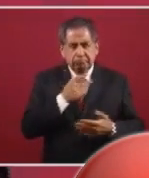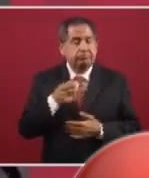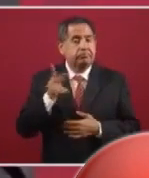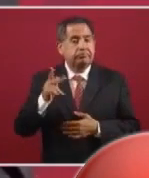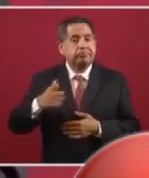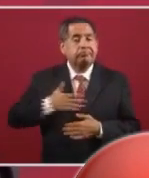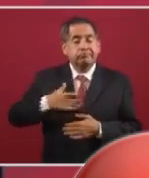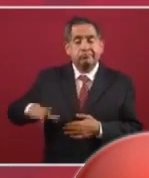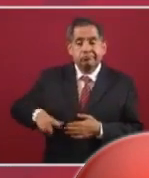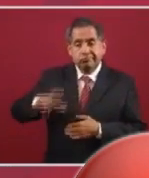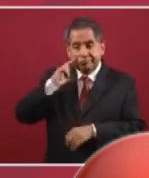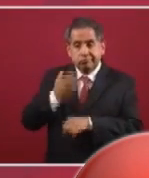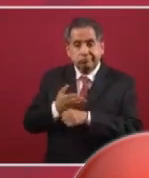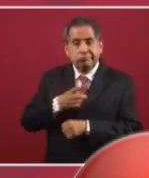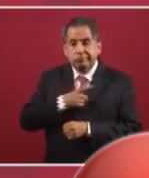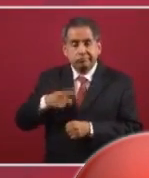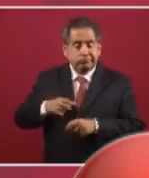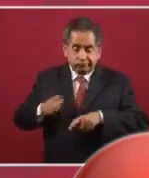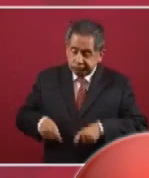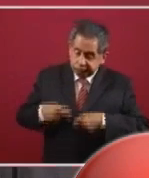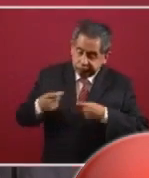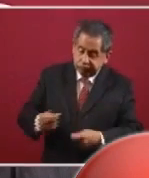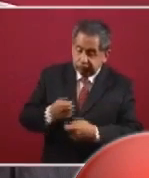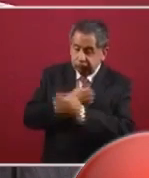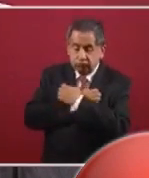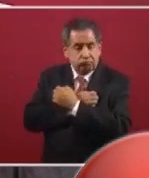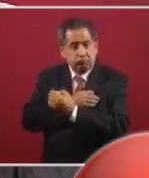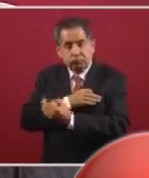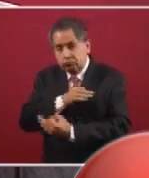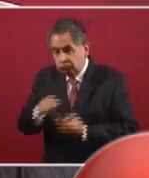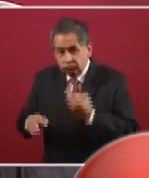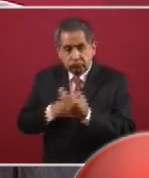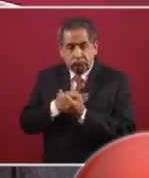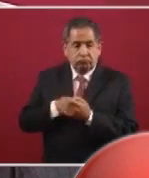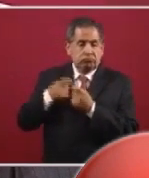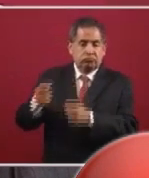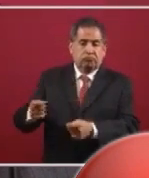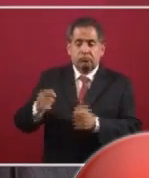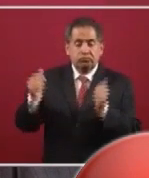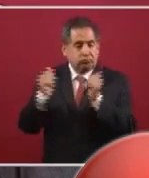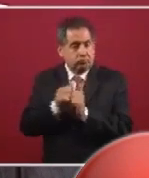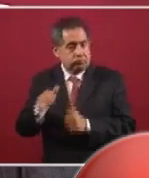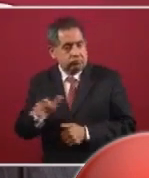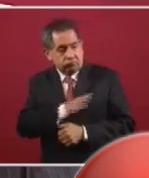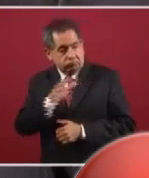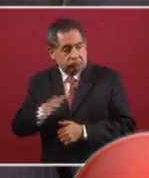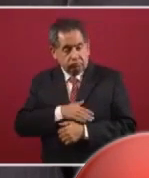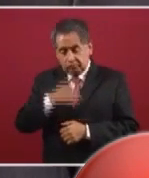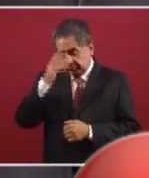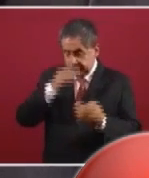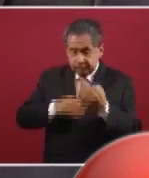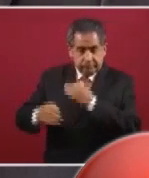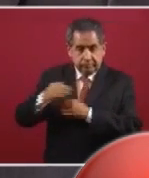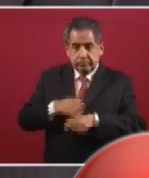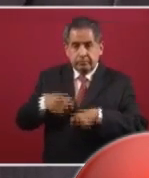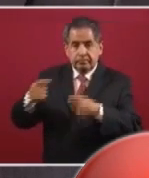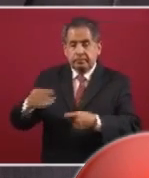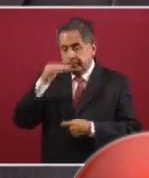el Estado está obligado a garantizar la educación pública gratuita, de calidad, en todos los